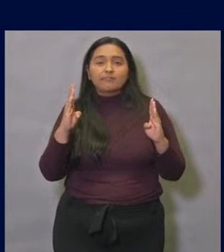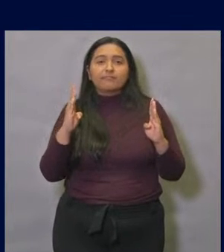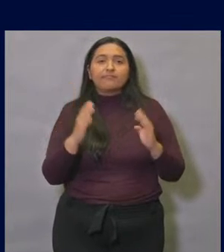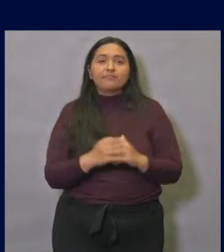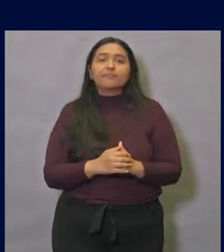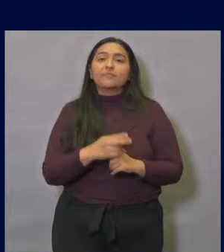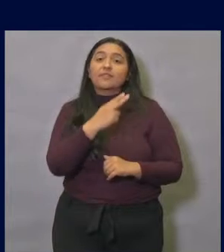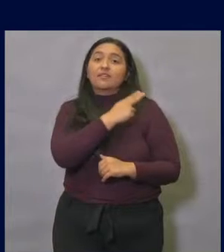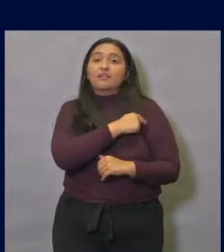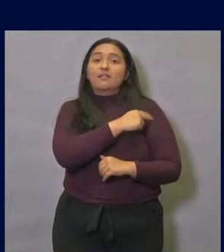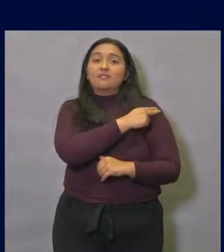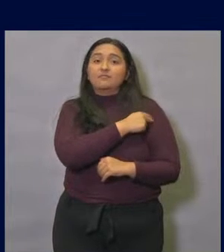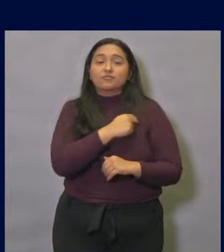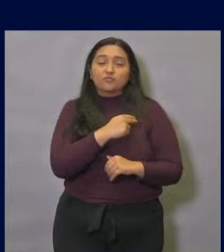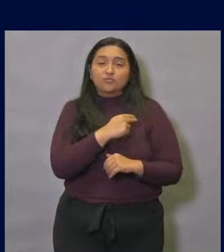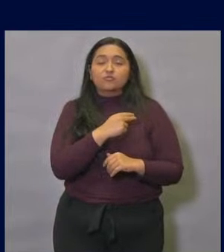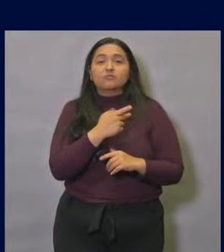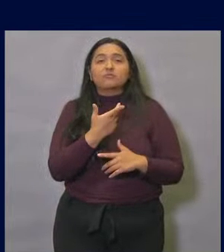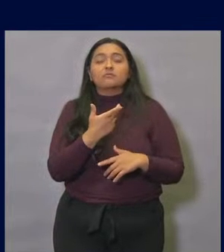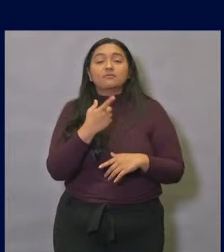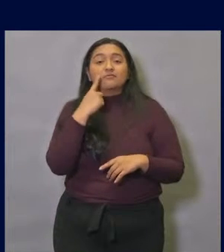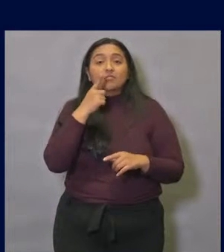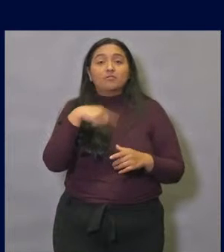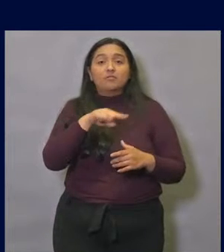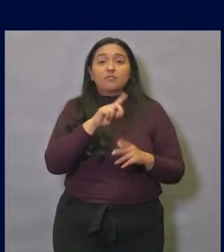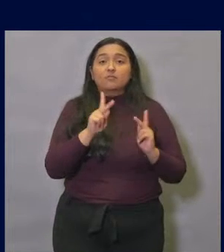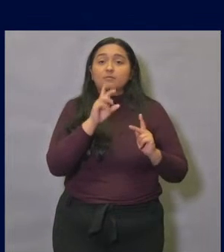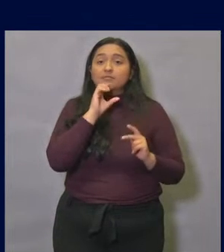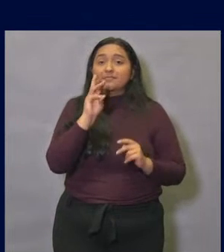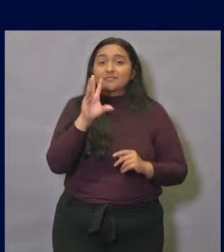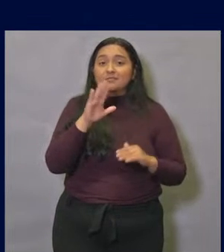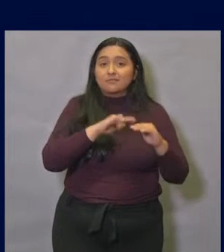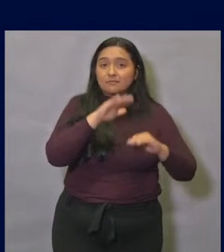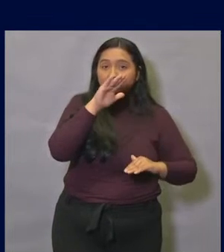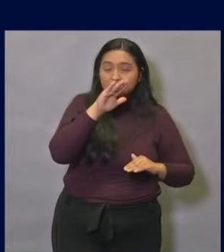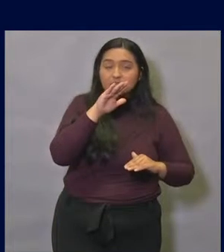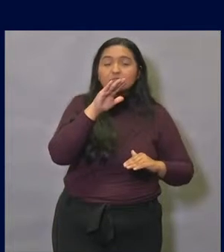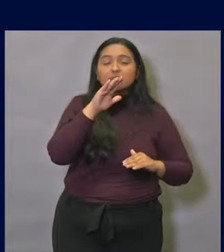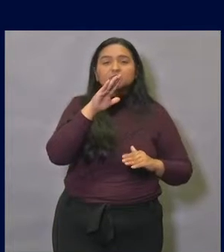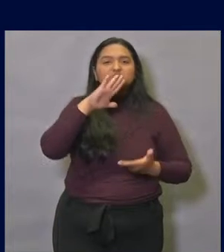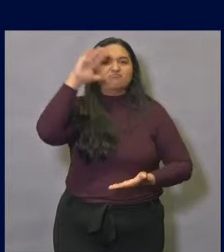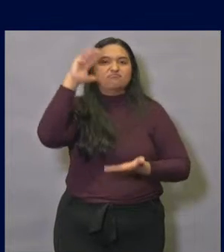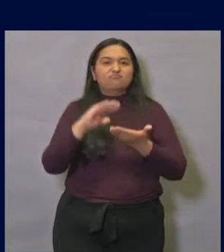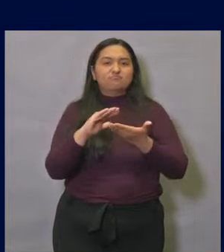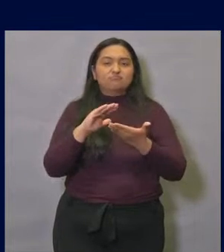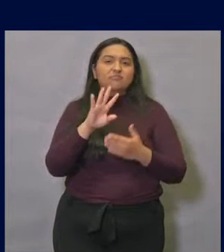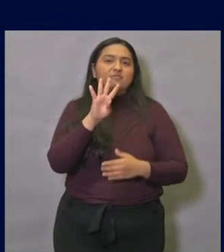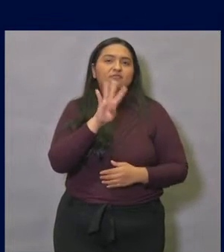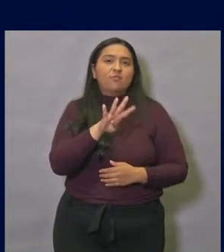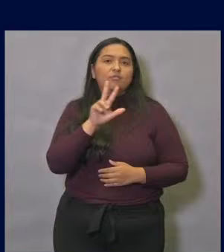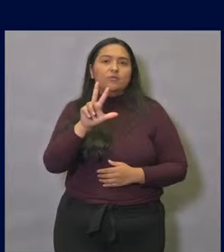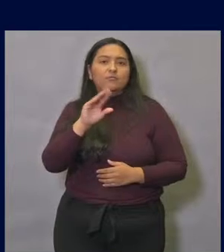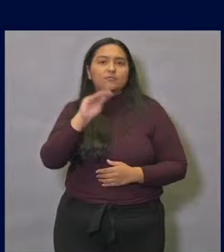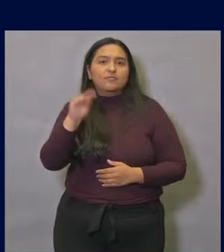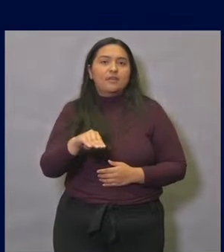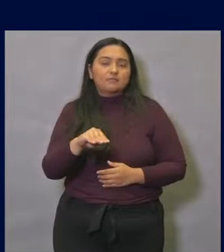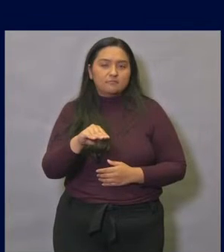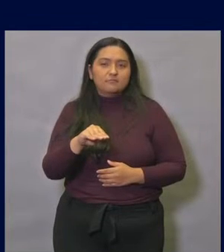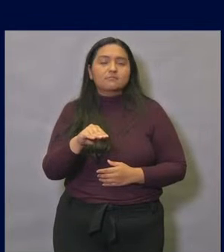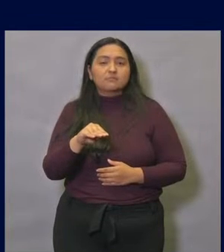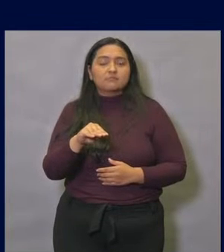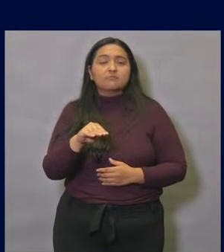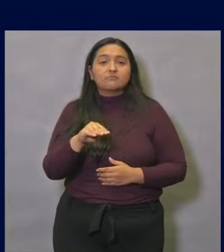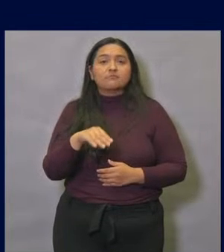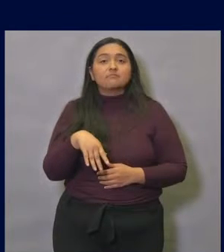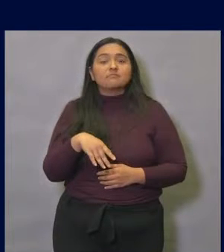estancia hospitalaria para los casos de 65 años o más se redujo en un 43%, de 7